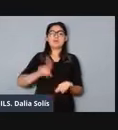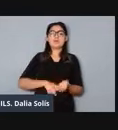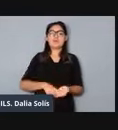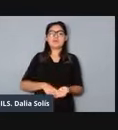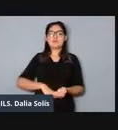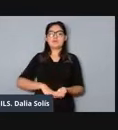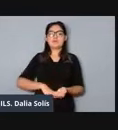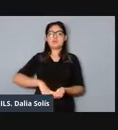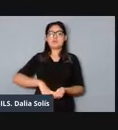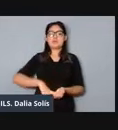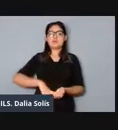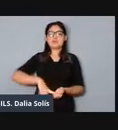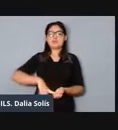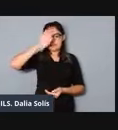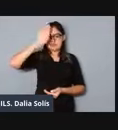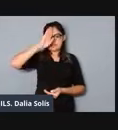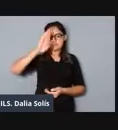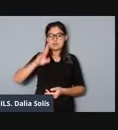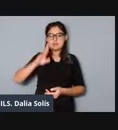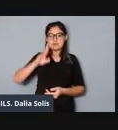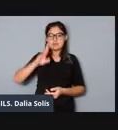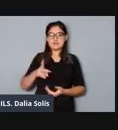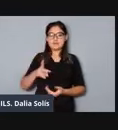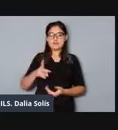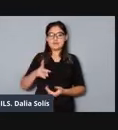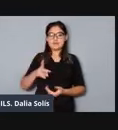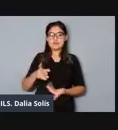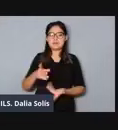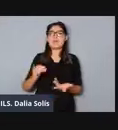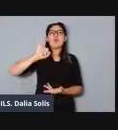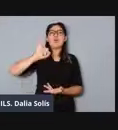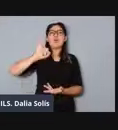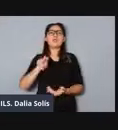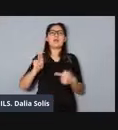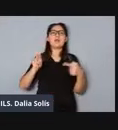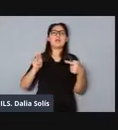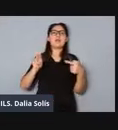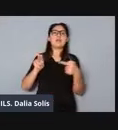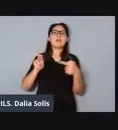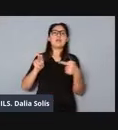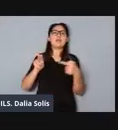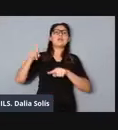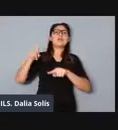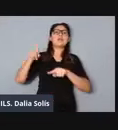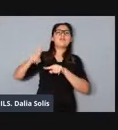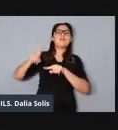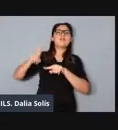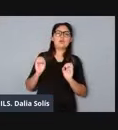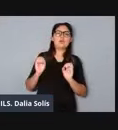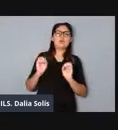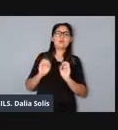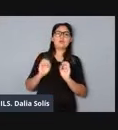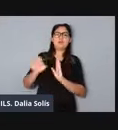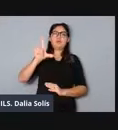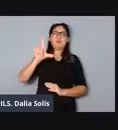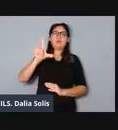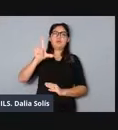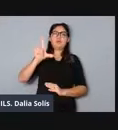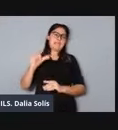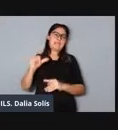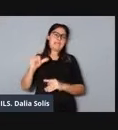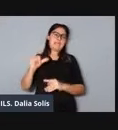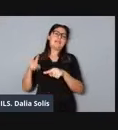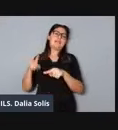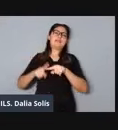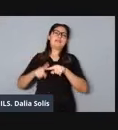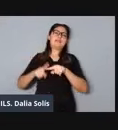Lolita. La corresponsabilidad es un valor que se enseña desde la infancia. Entonces,